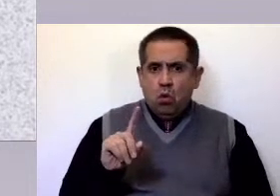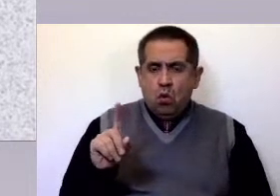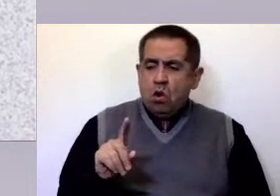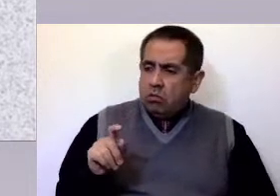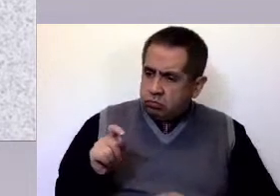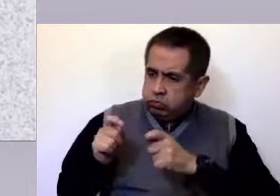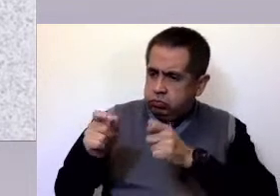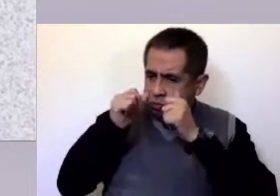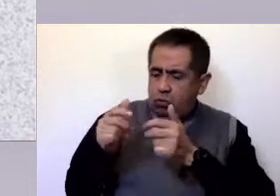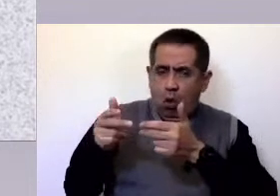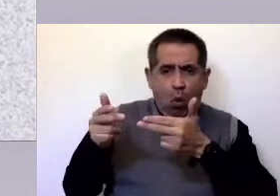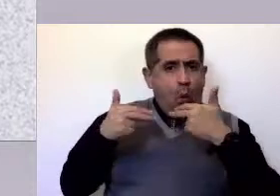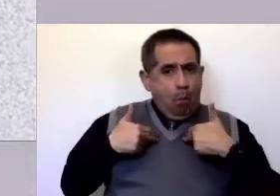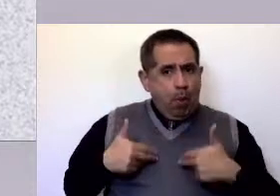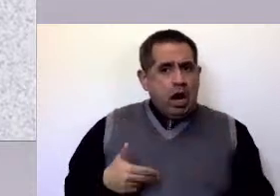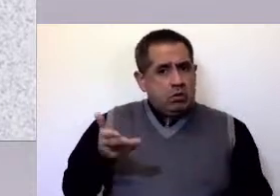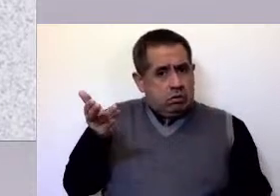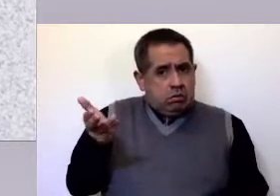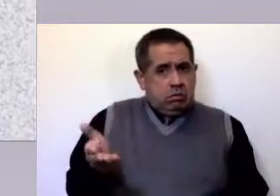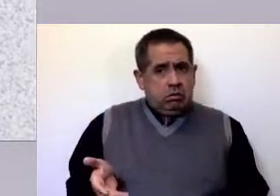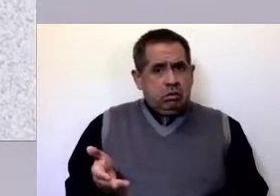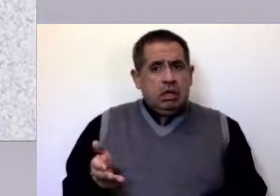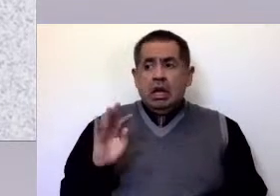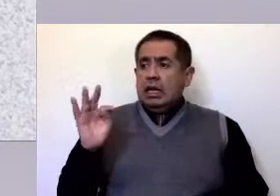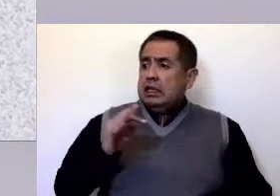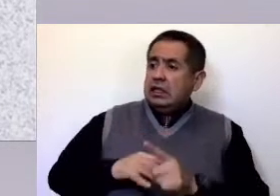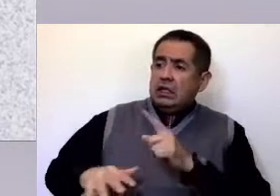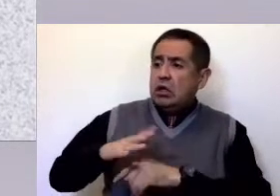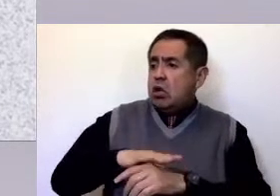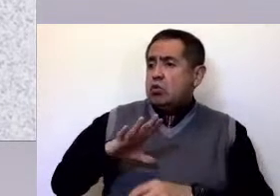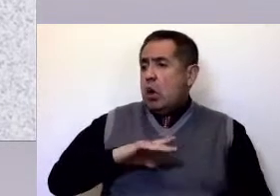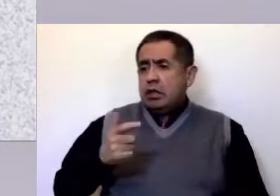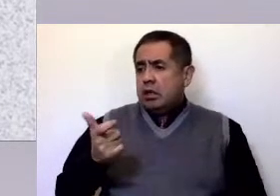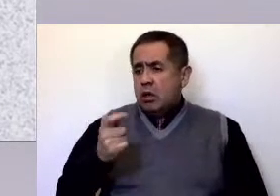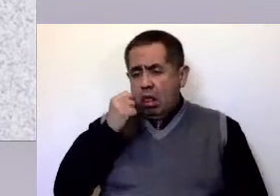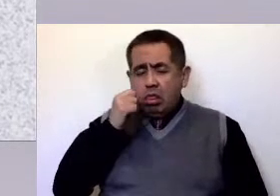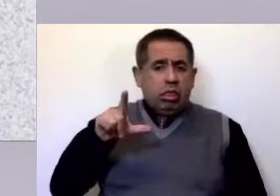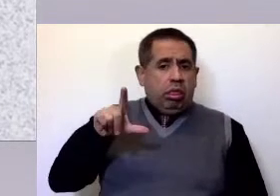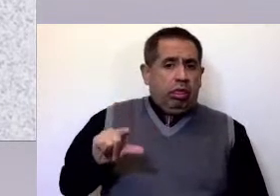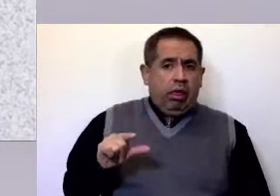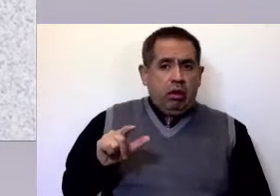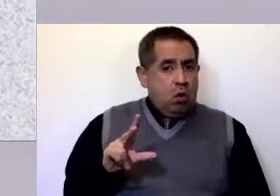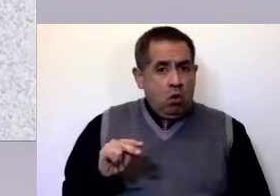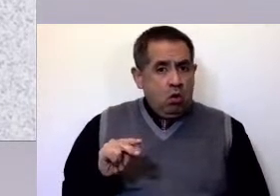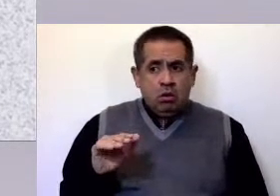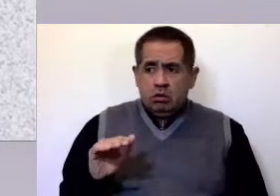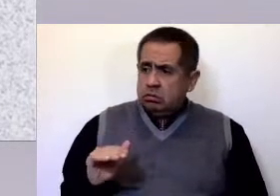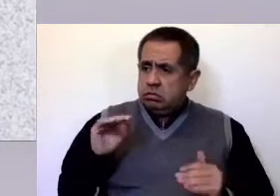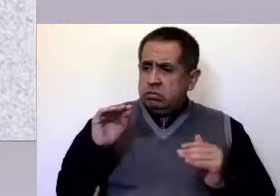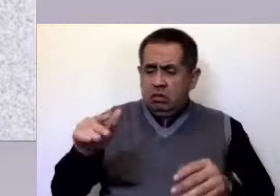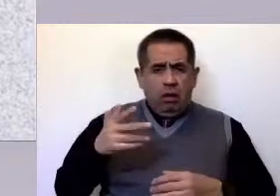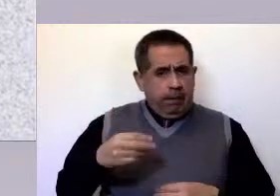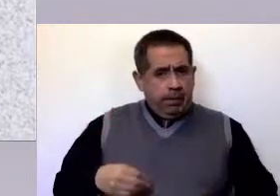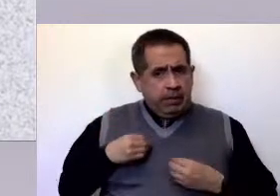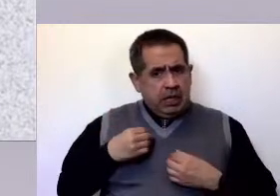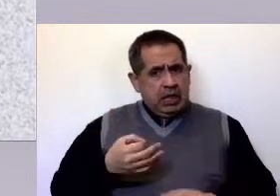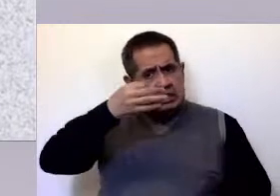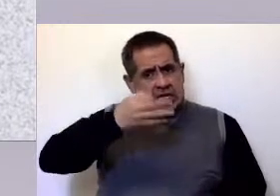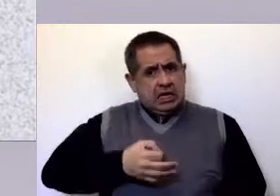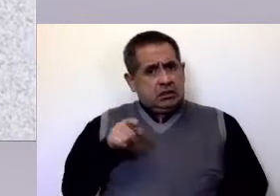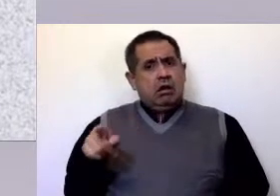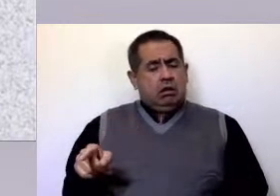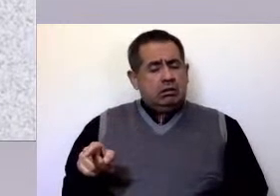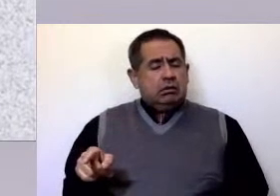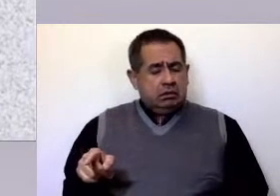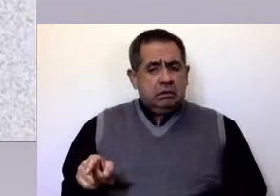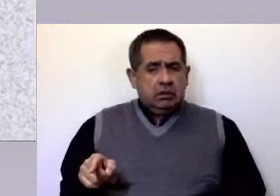humano por no contar con las condiciones materiales que me que le permitan llevar una existencia digna criterio